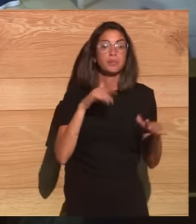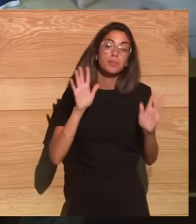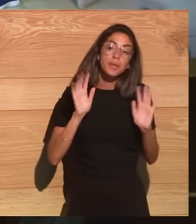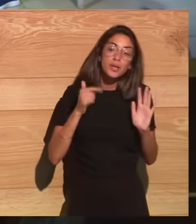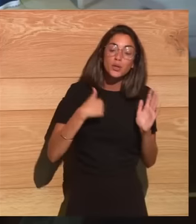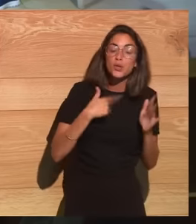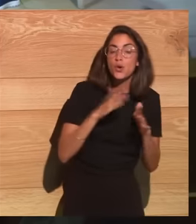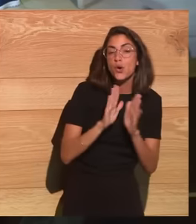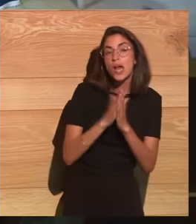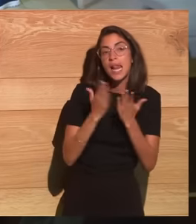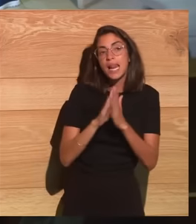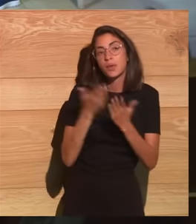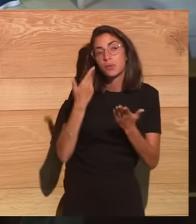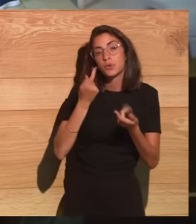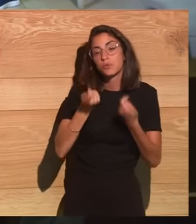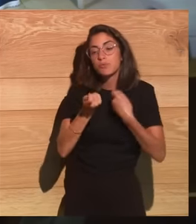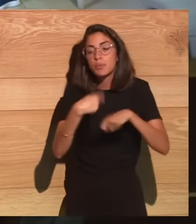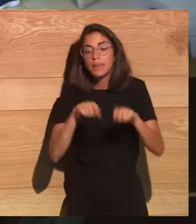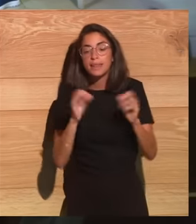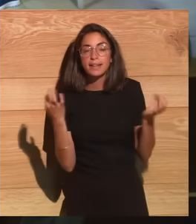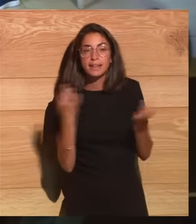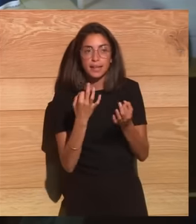libros y sé qué es lo que hay que hacer.